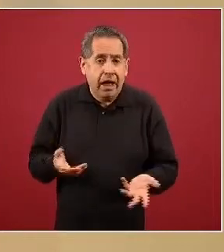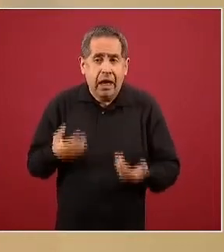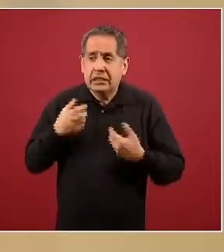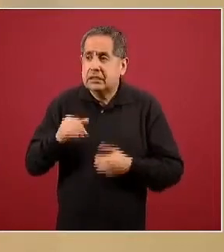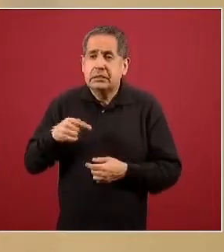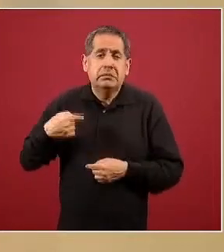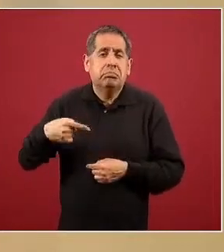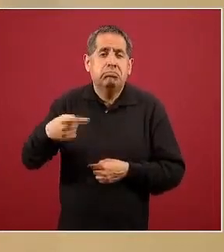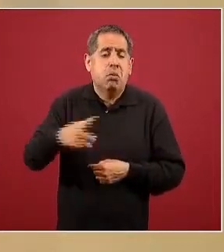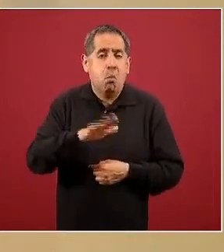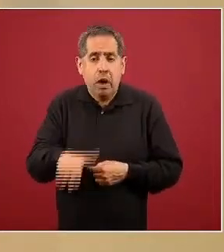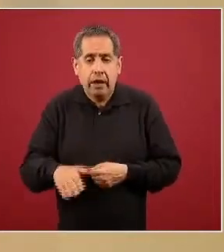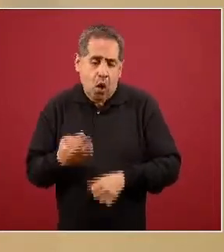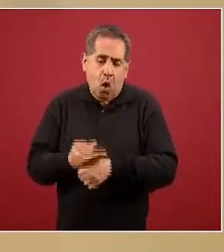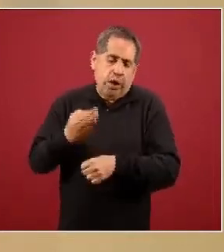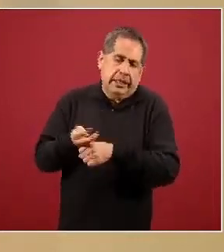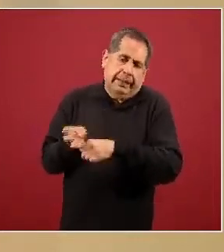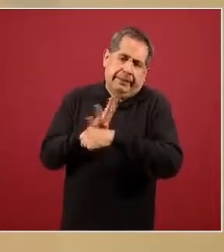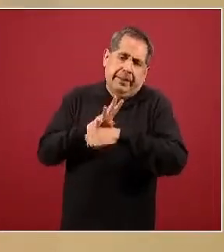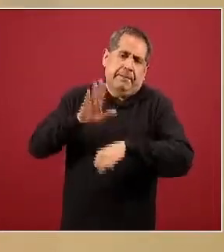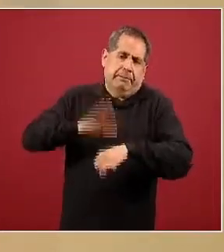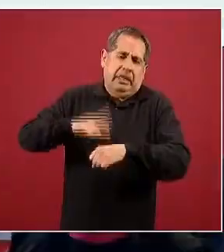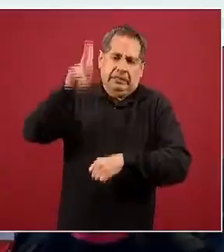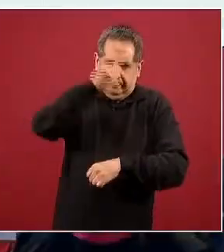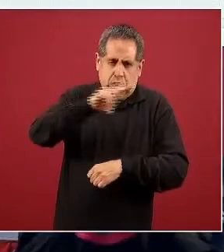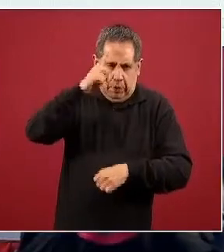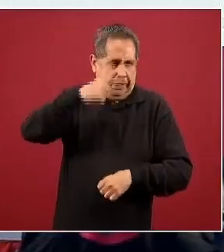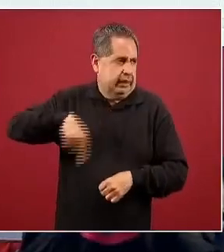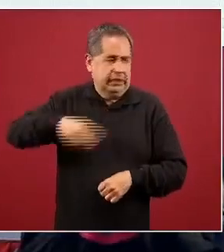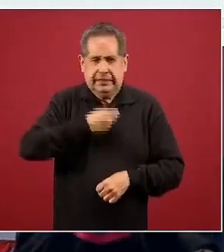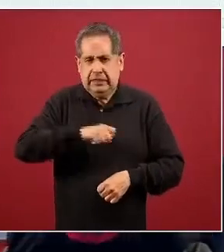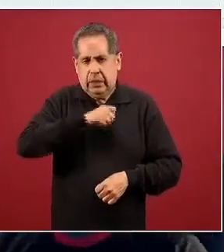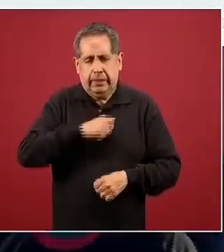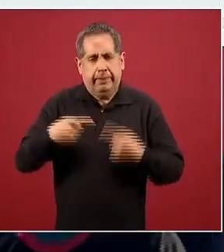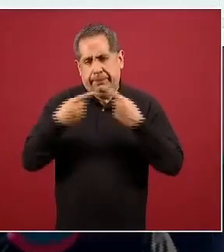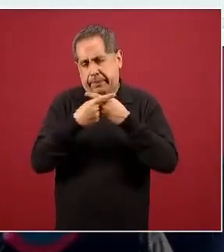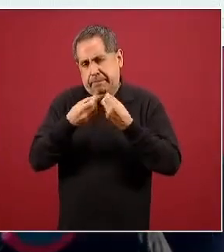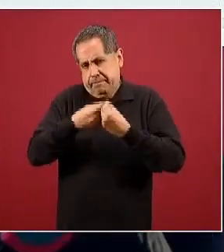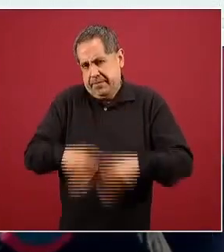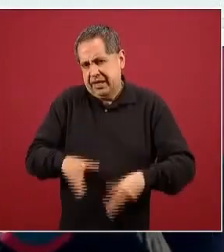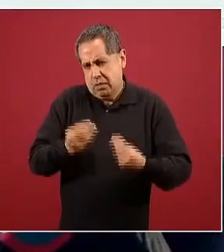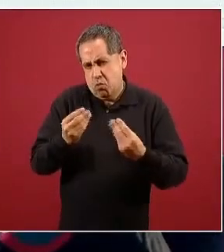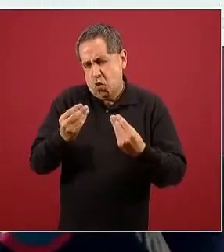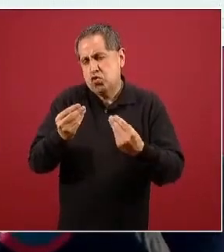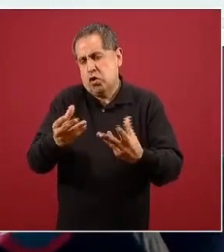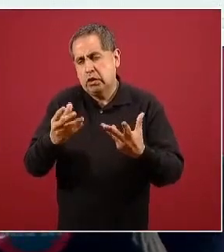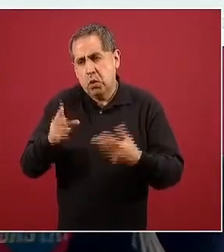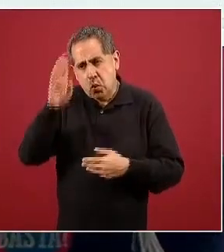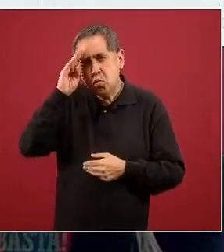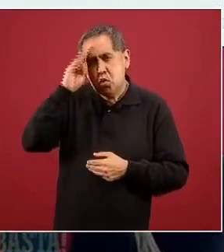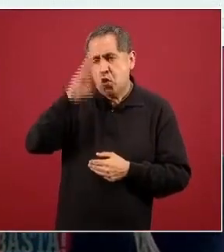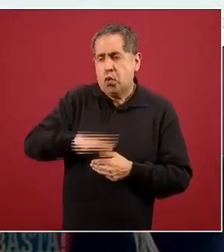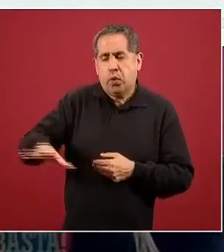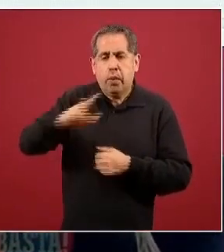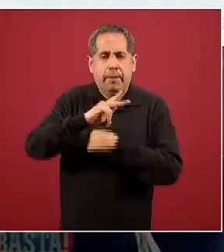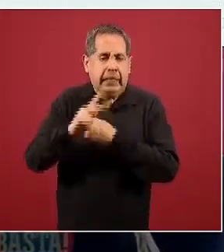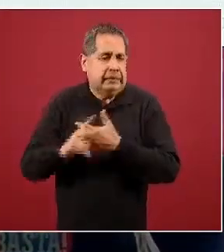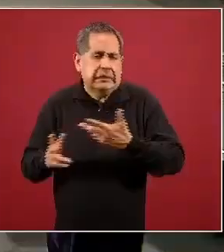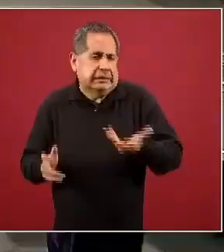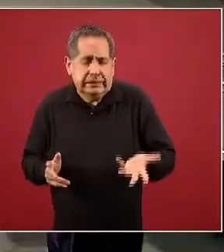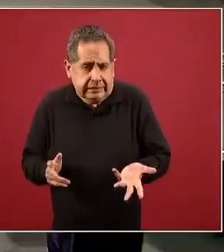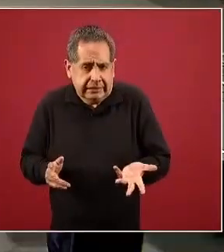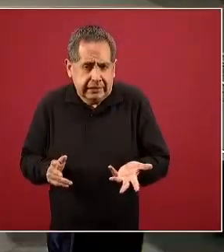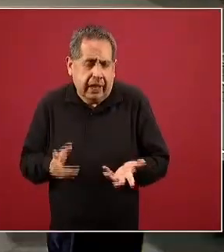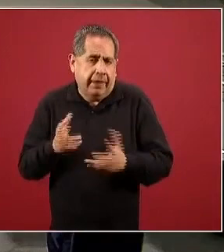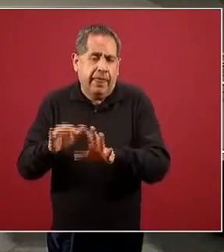virus nos ha representado un riesgo mayor para nuestra salud y para el incremento de la mortalidad de nuestro país.